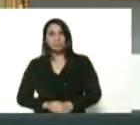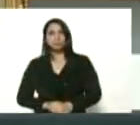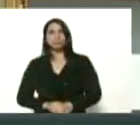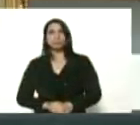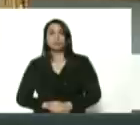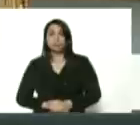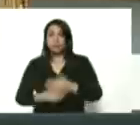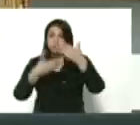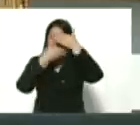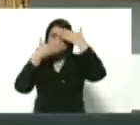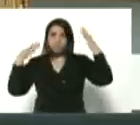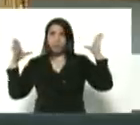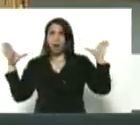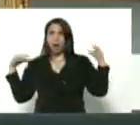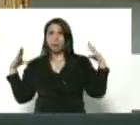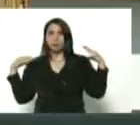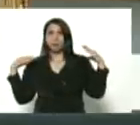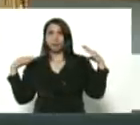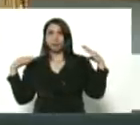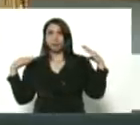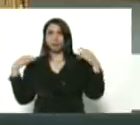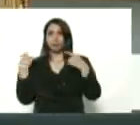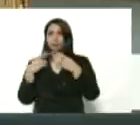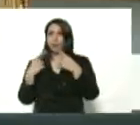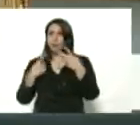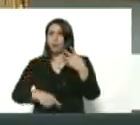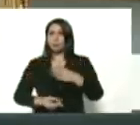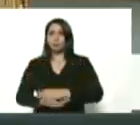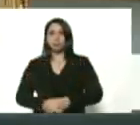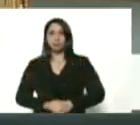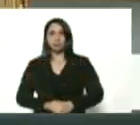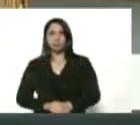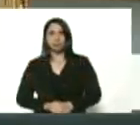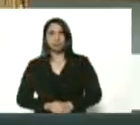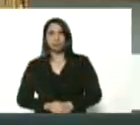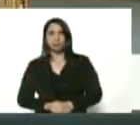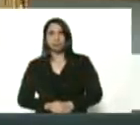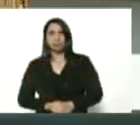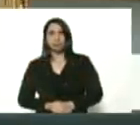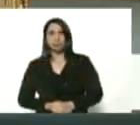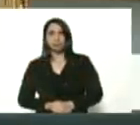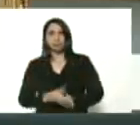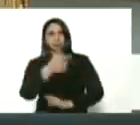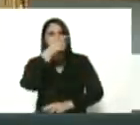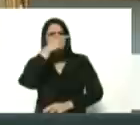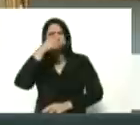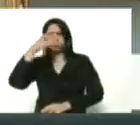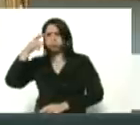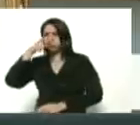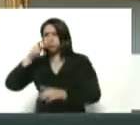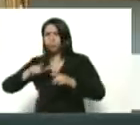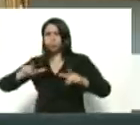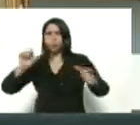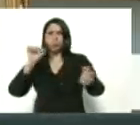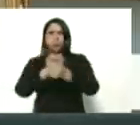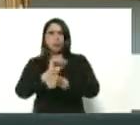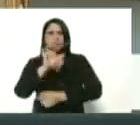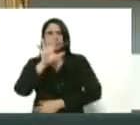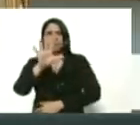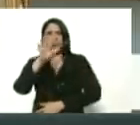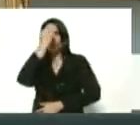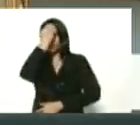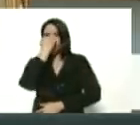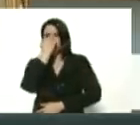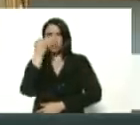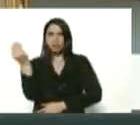al FAE, y pare de contar. Y peinando la zona, capturaron a 5 terroristas